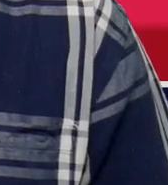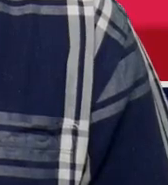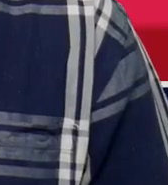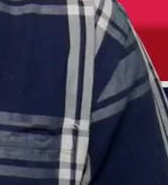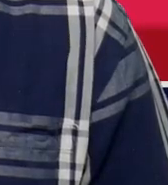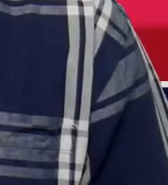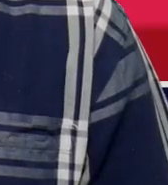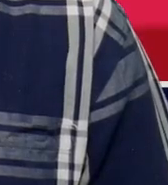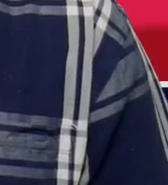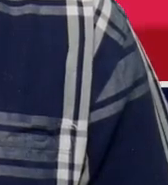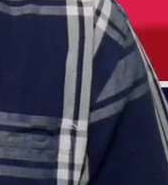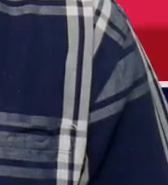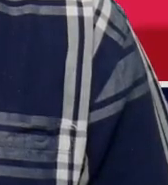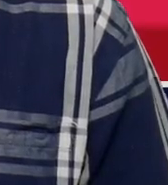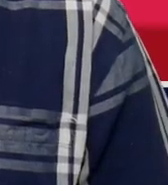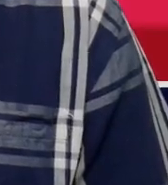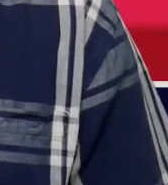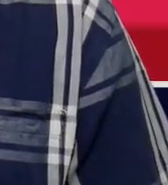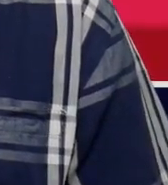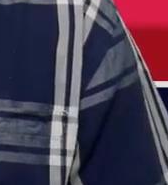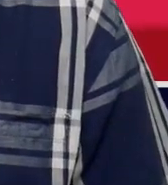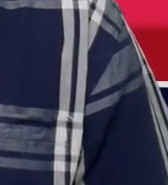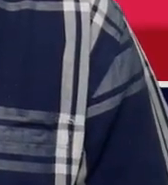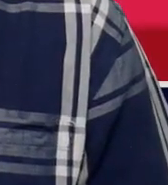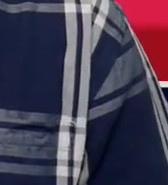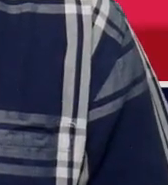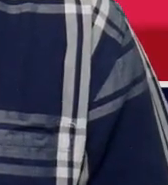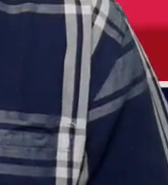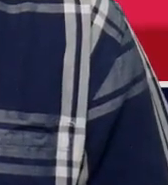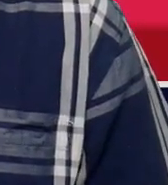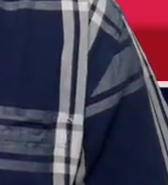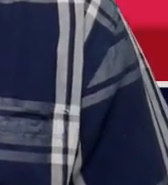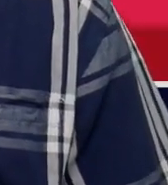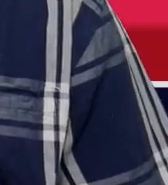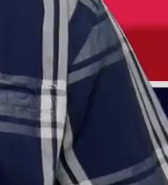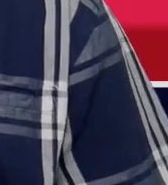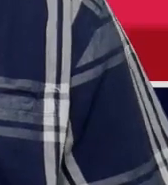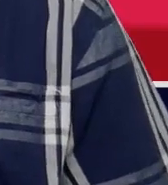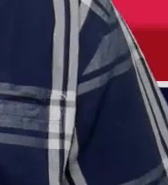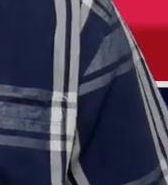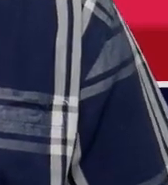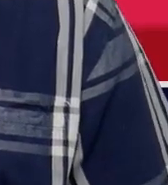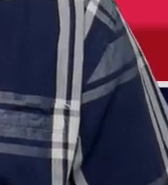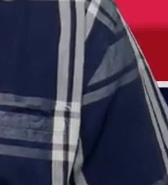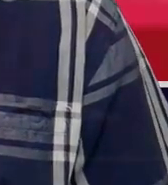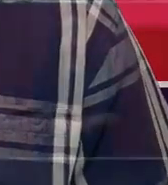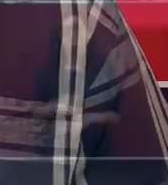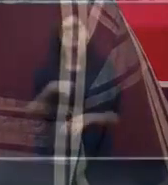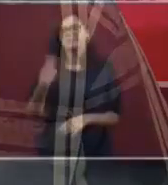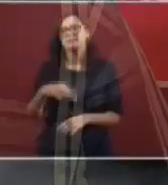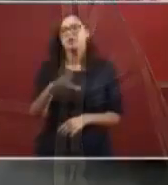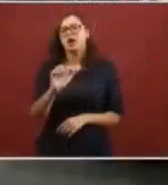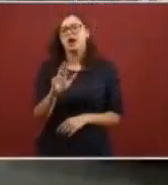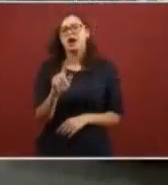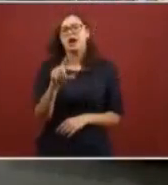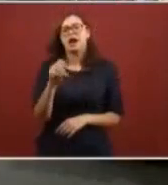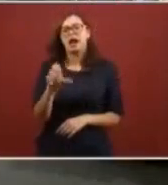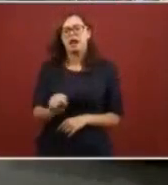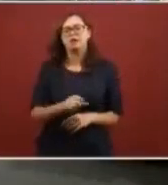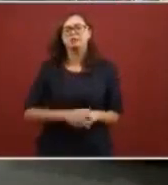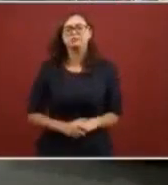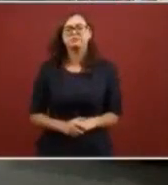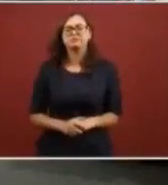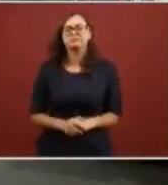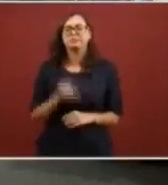muy pendientes del gobierno mexicano. Pero ¿cuándo dijo ellos hablaron de la corrupción de Peña Nieto? Vamos a escucharlo. El Financial Times en su